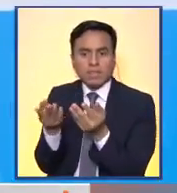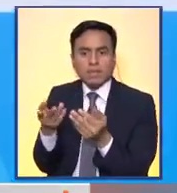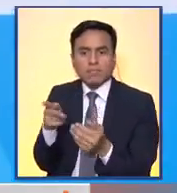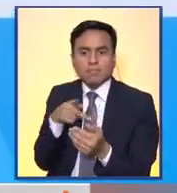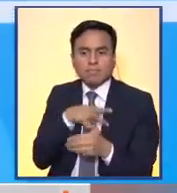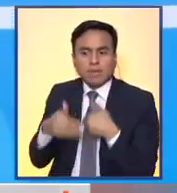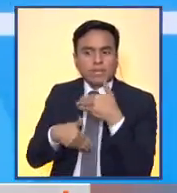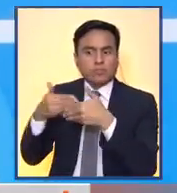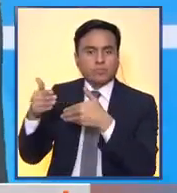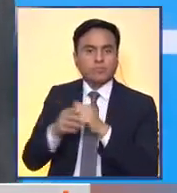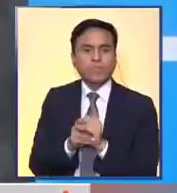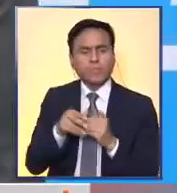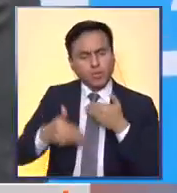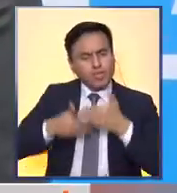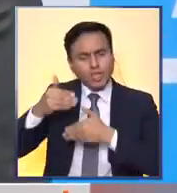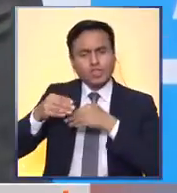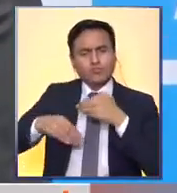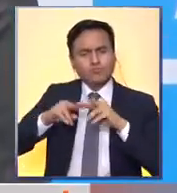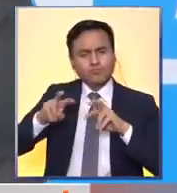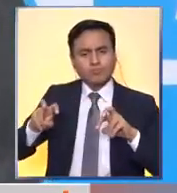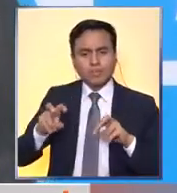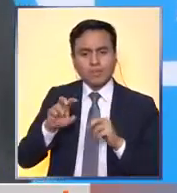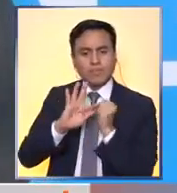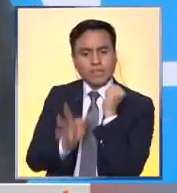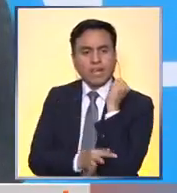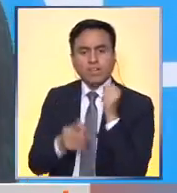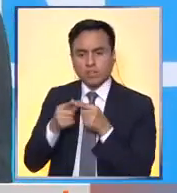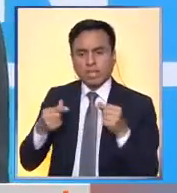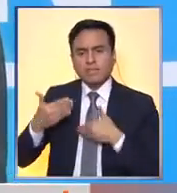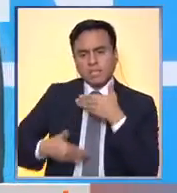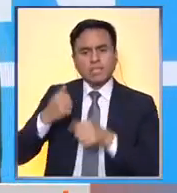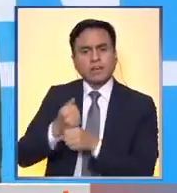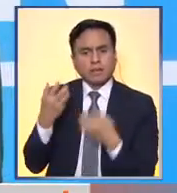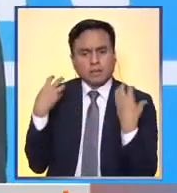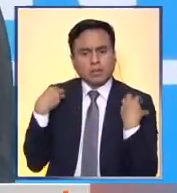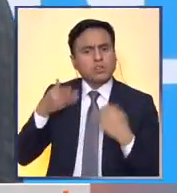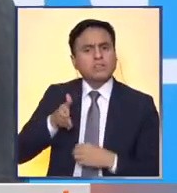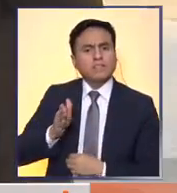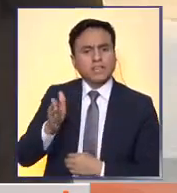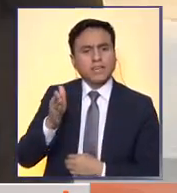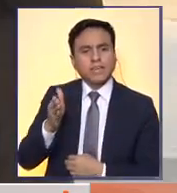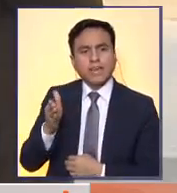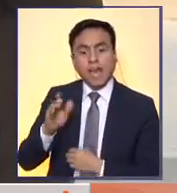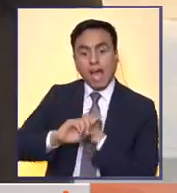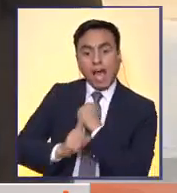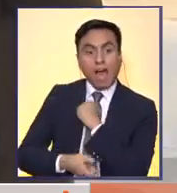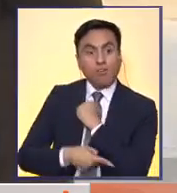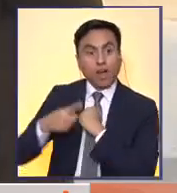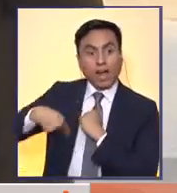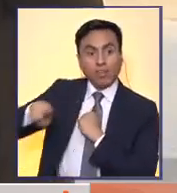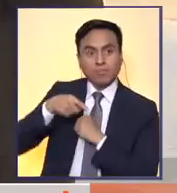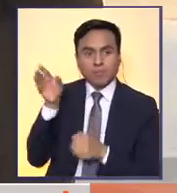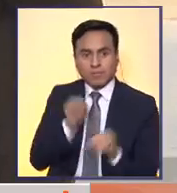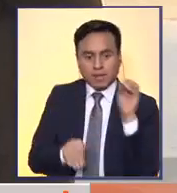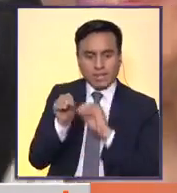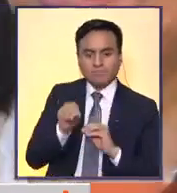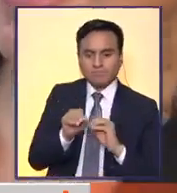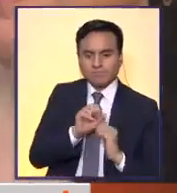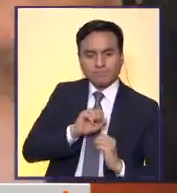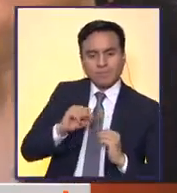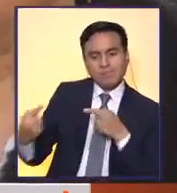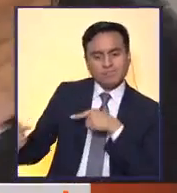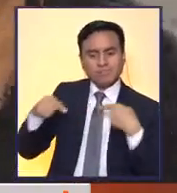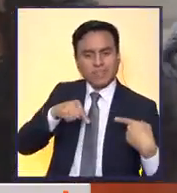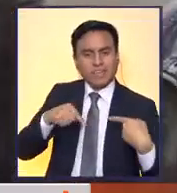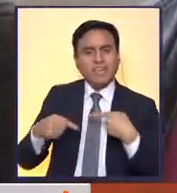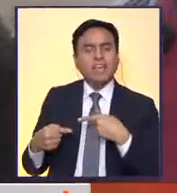mientras dura el proceso el fiscal nacional seguirá ejerciendo su cargo mientras que los abogados prepararán su artillería para la pelea que